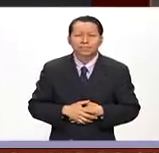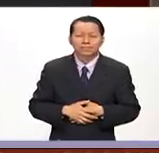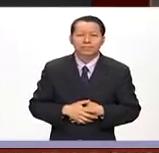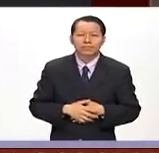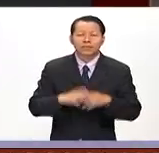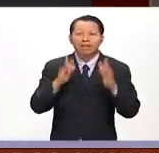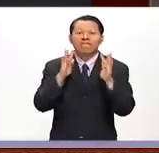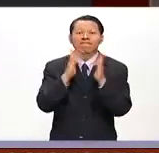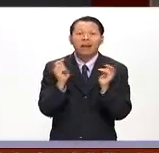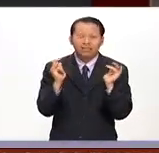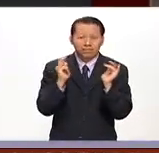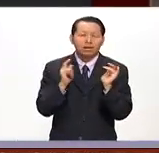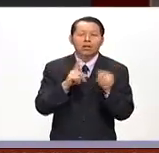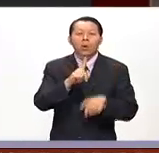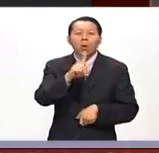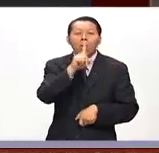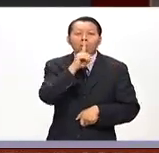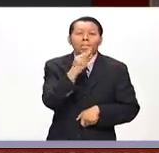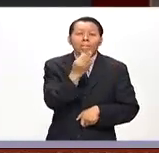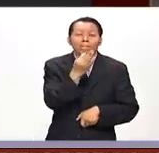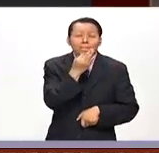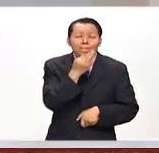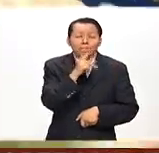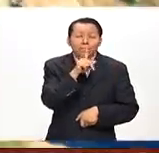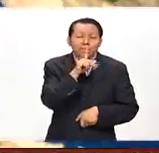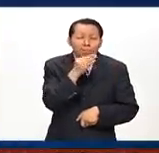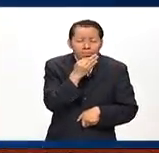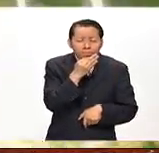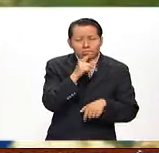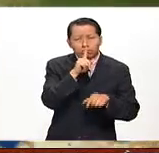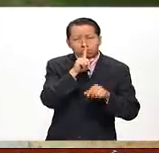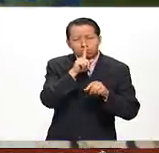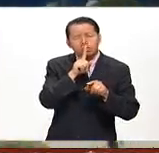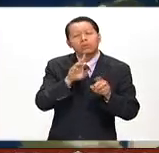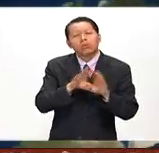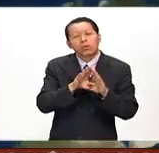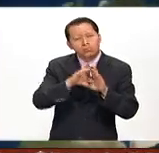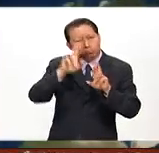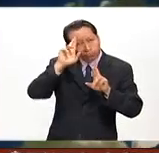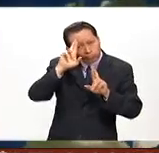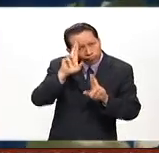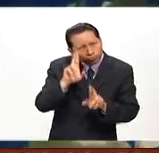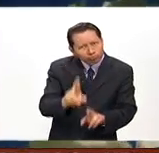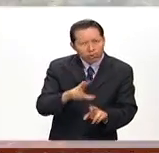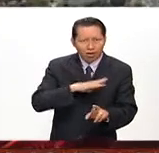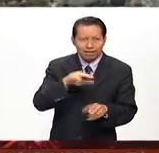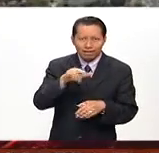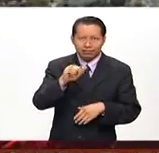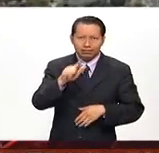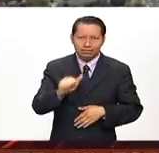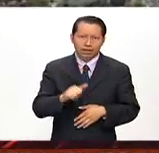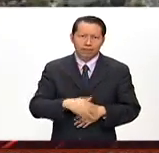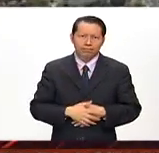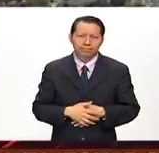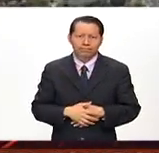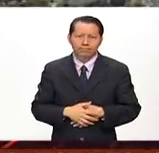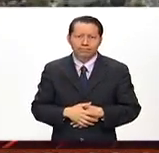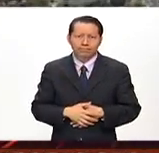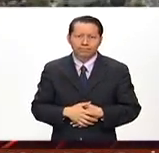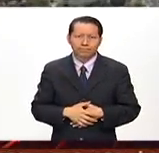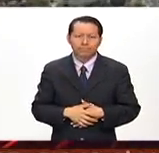Y en Francia se guardó un minuto de silencio en memoria de las víctimas del atentado de Niza.